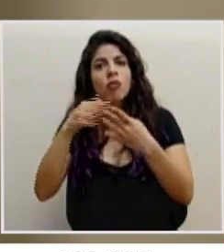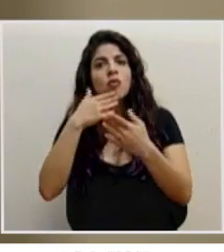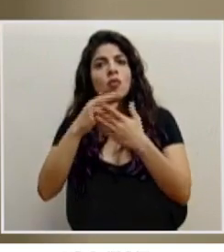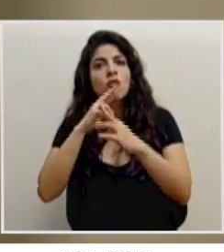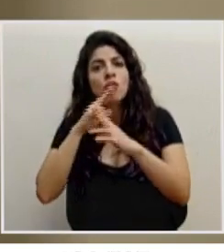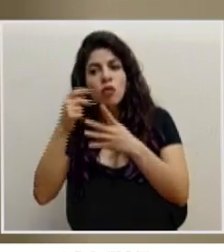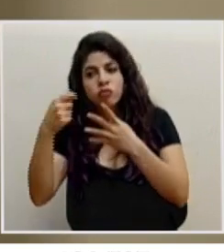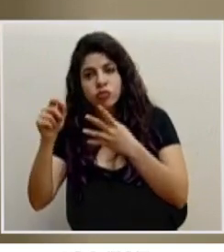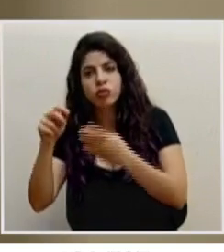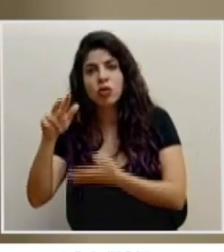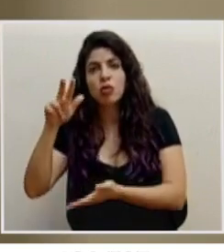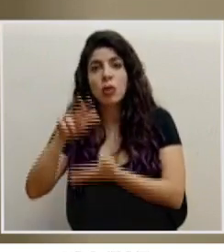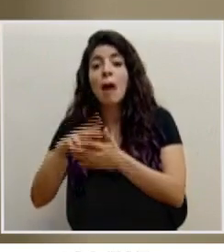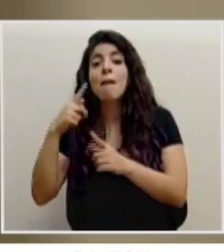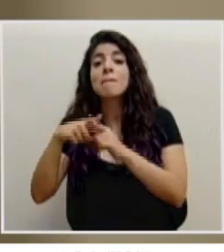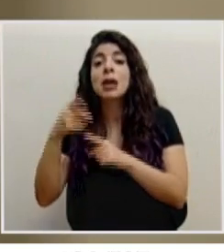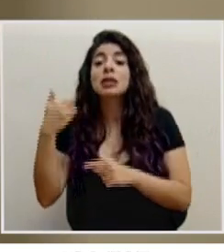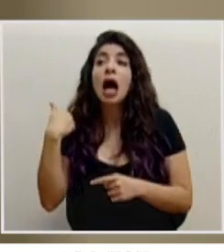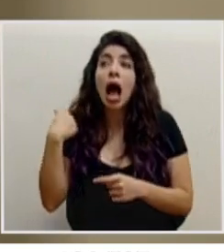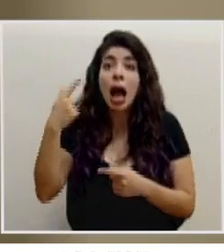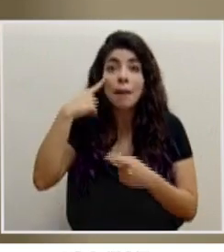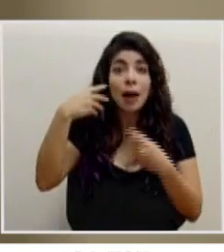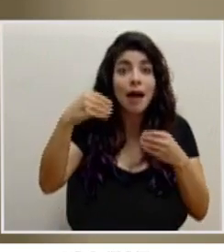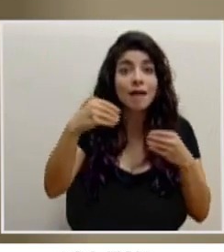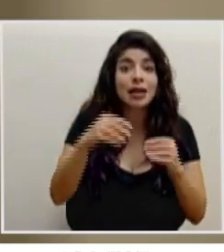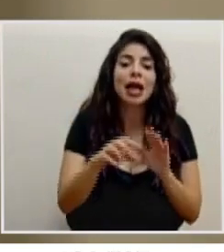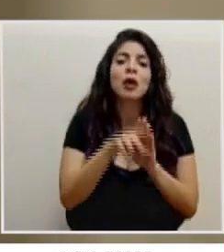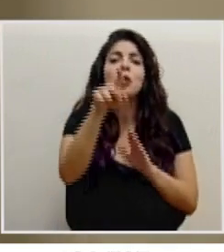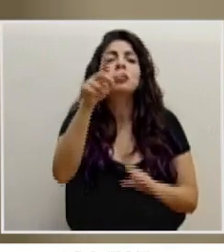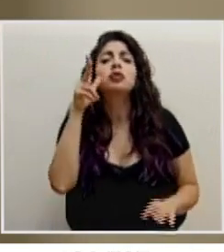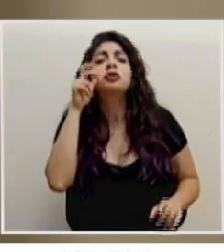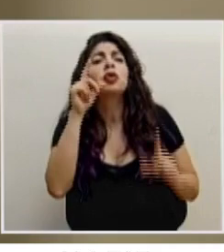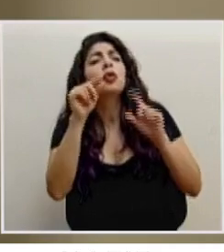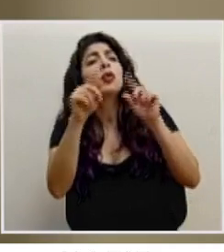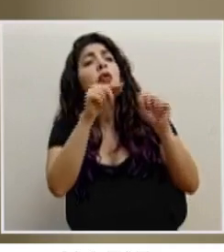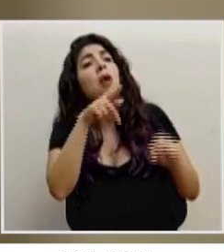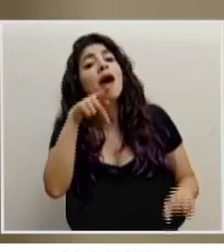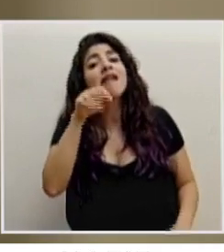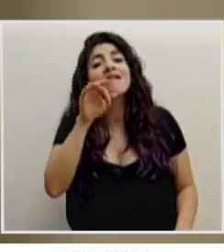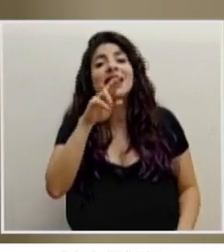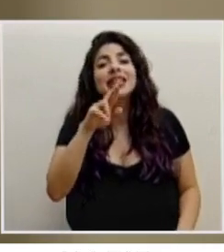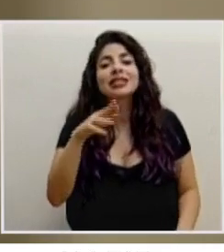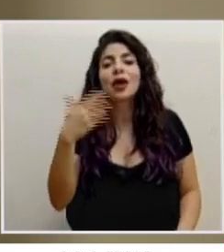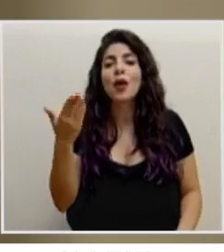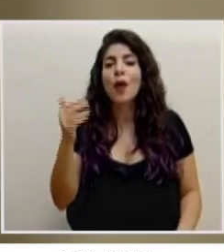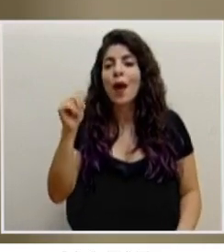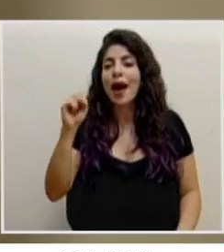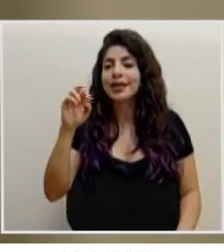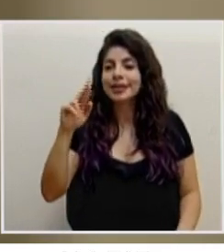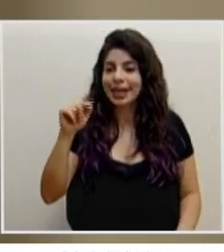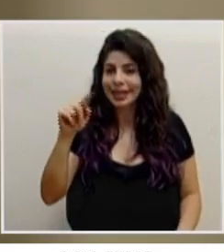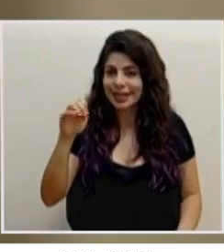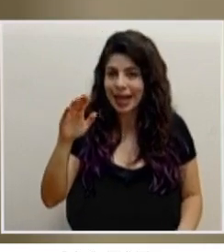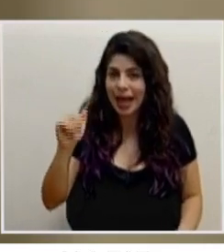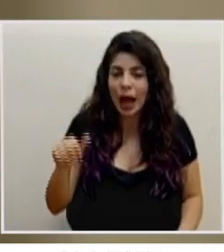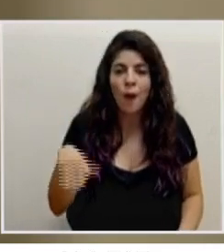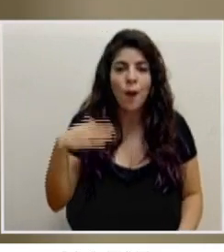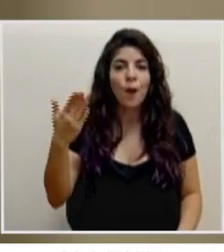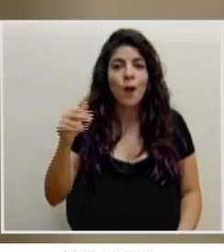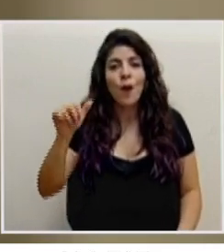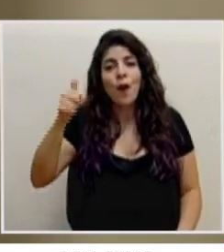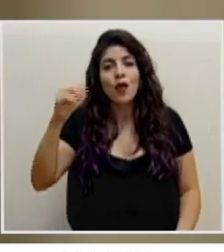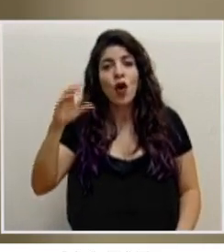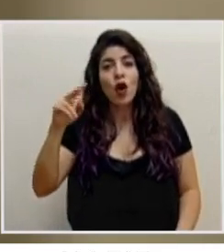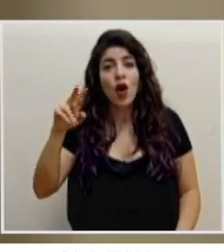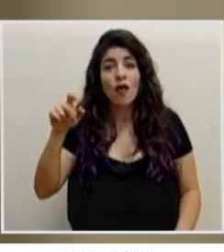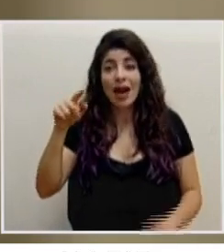Y obviamente el asunto de la disponibilidad. No es que la vacuna que ustedes escuchan ahí, que no sea Pfizer, AstraZeneca o las que vayan a traer a través